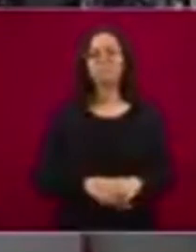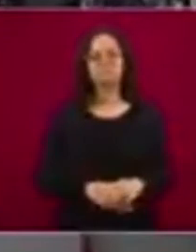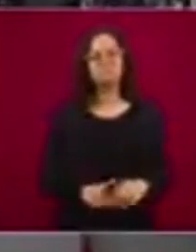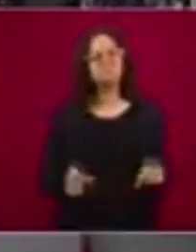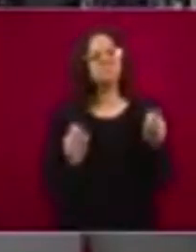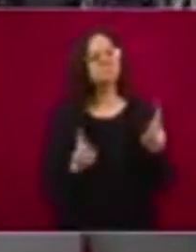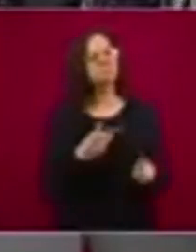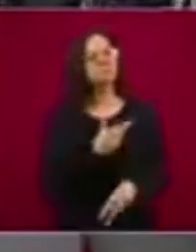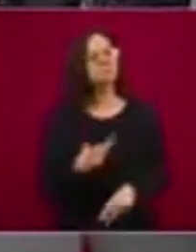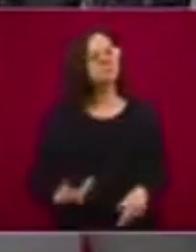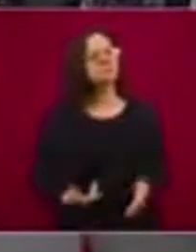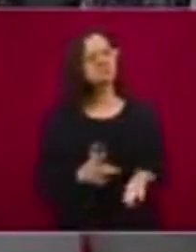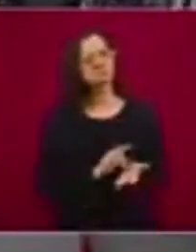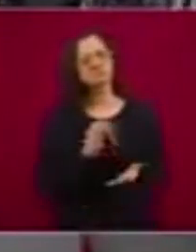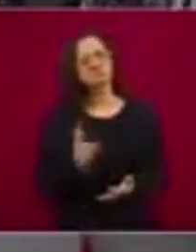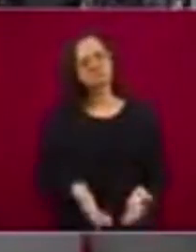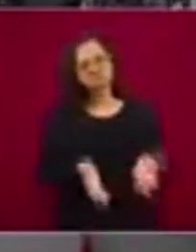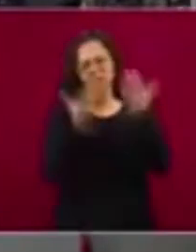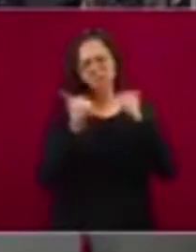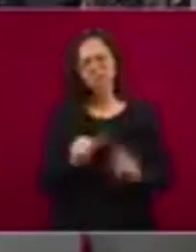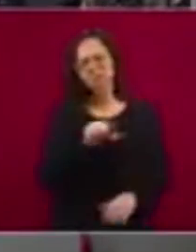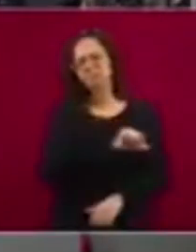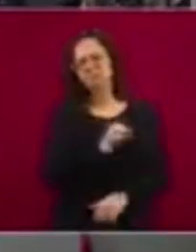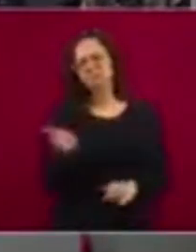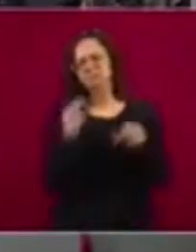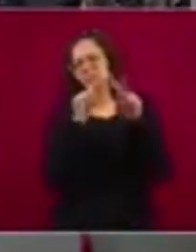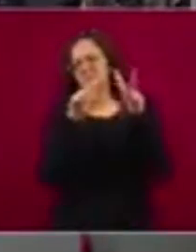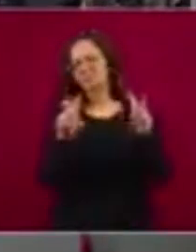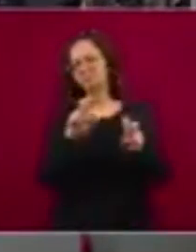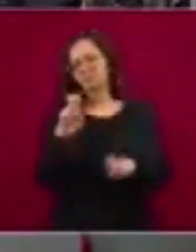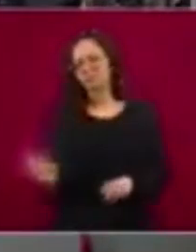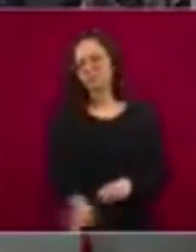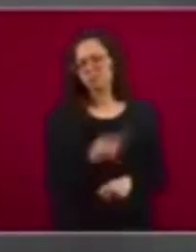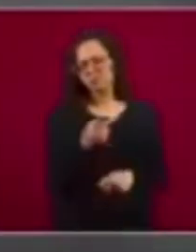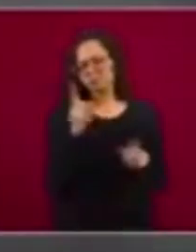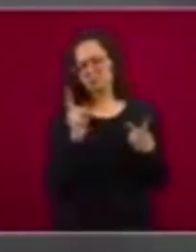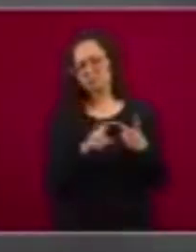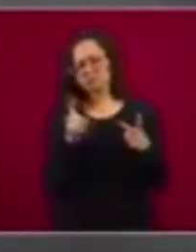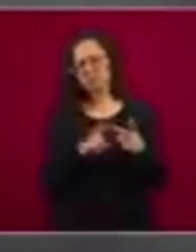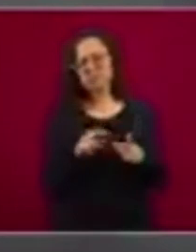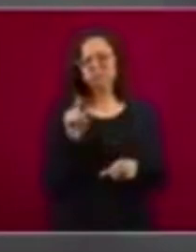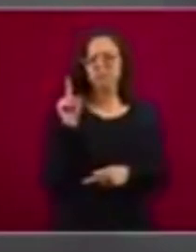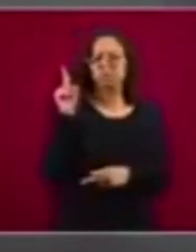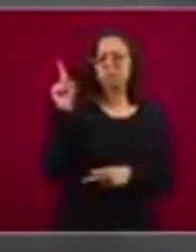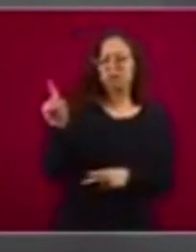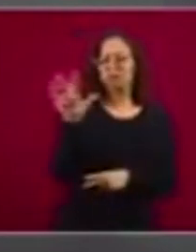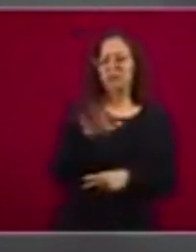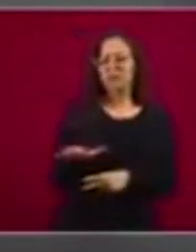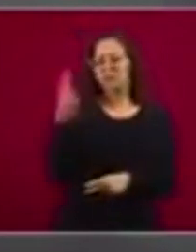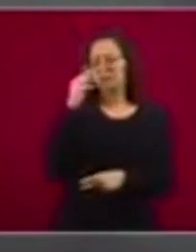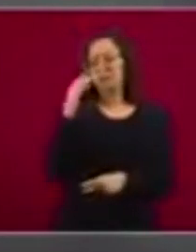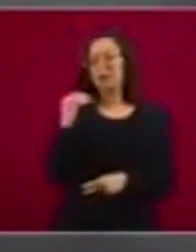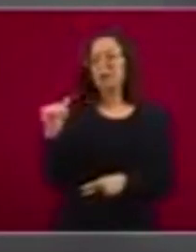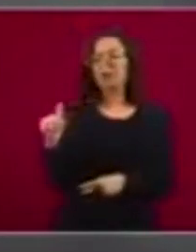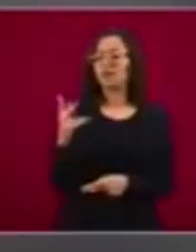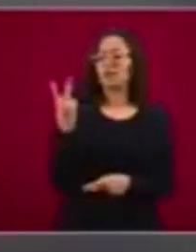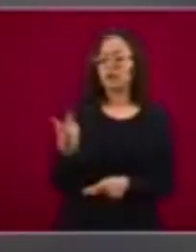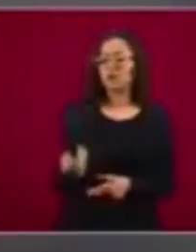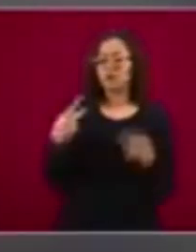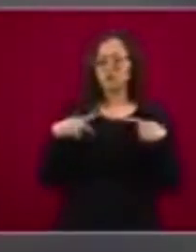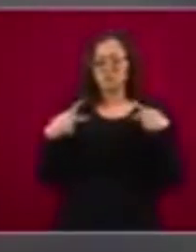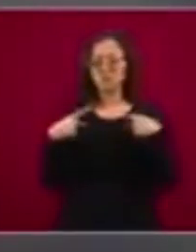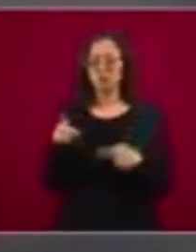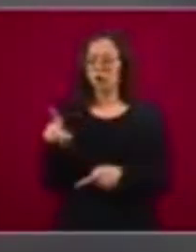Otro sentido, me gustaría hablarle de otro tema, de dos humildes ciudadanos de la Riviera Maya. Se trata de don Lorenzo Manrique Rosado,